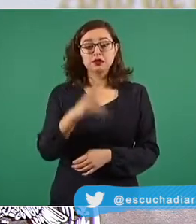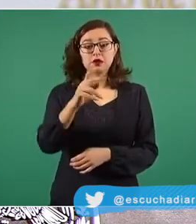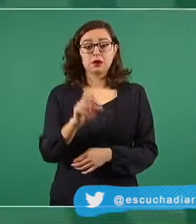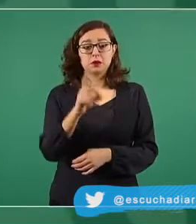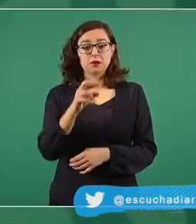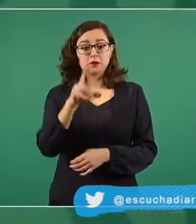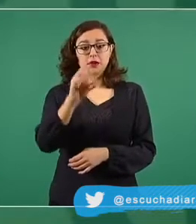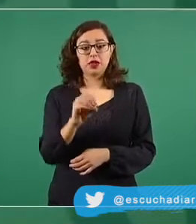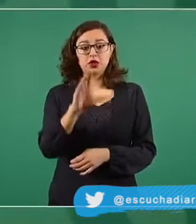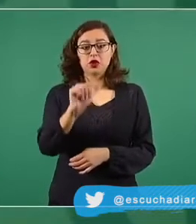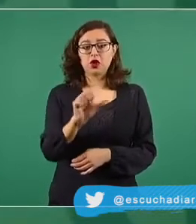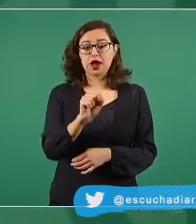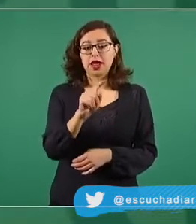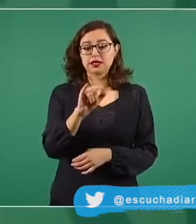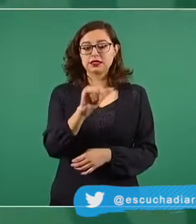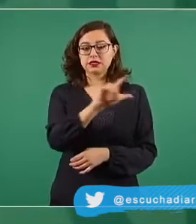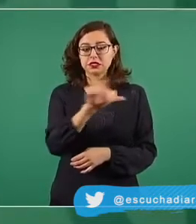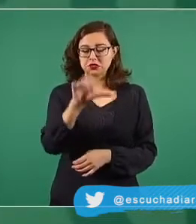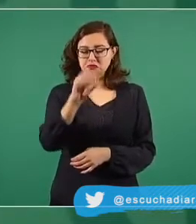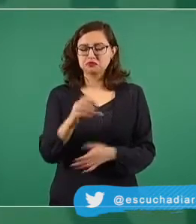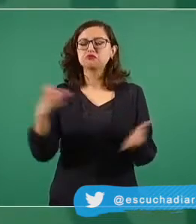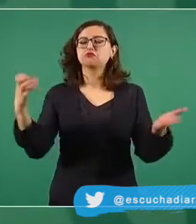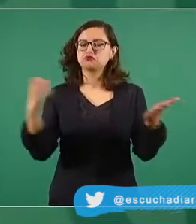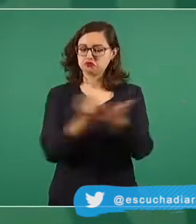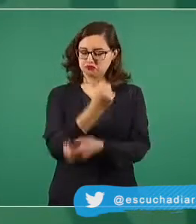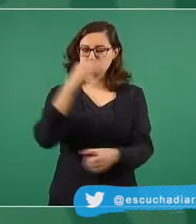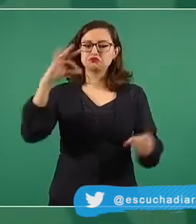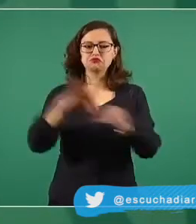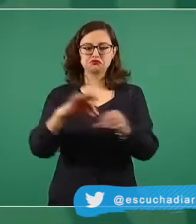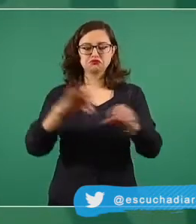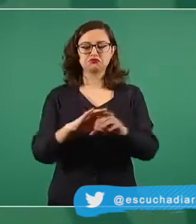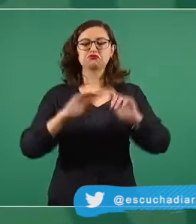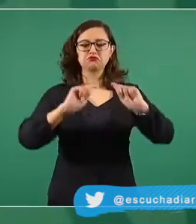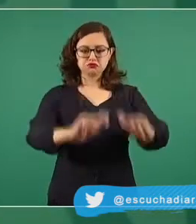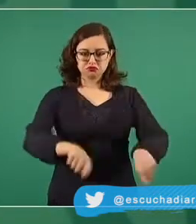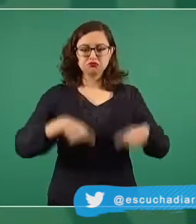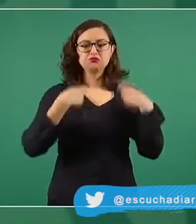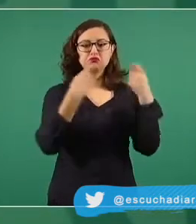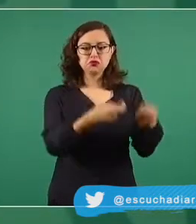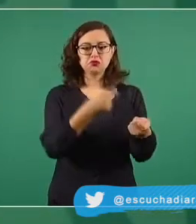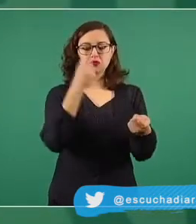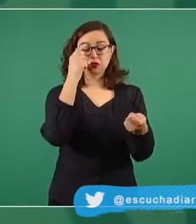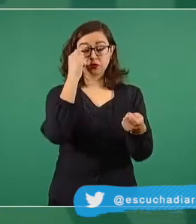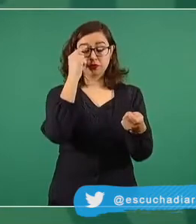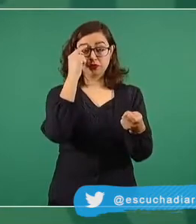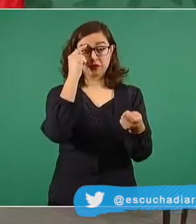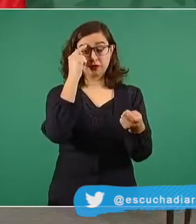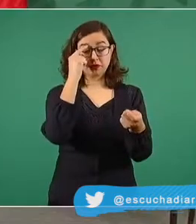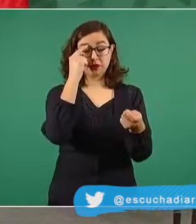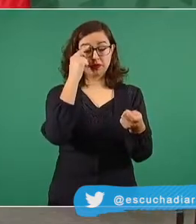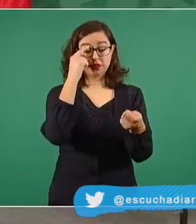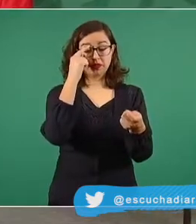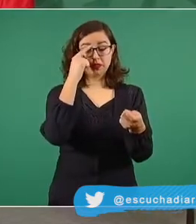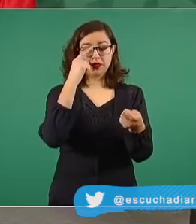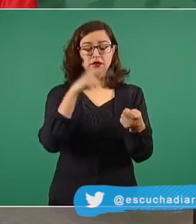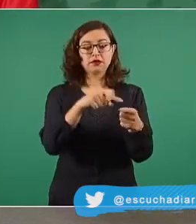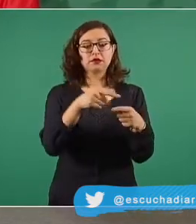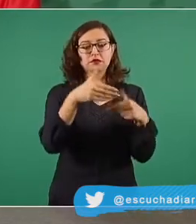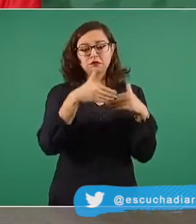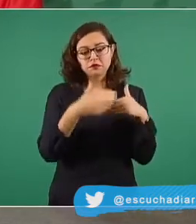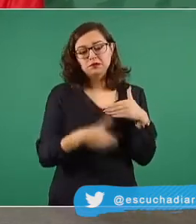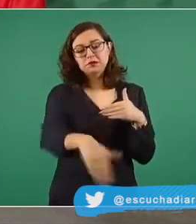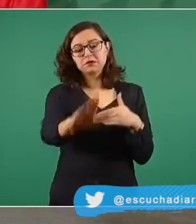El presidente confirma que México ha conseguido 197 millones de medicamentos y material de curación por medio de